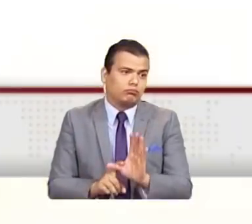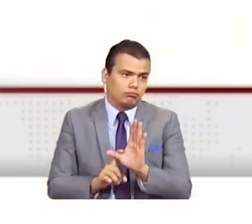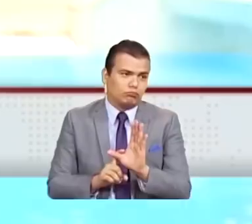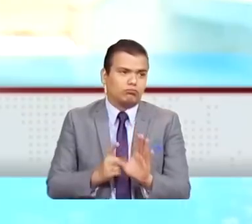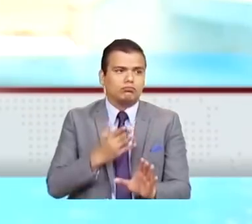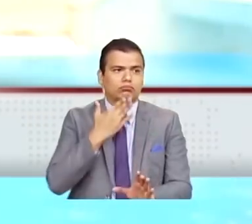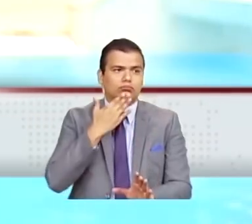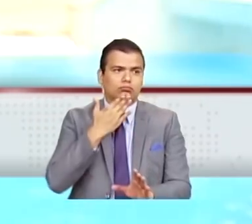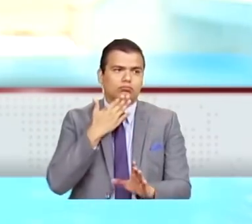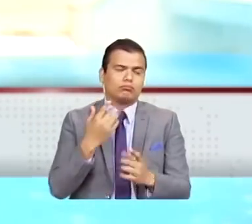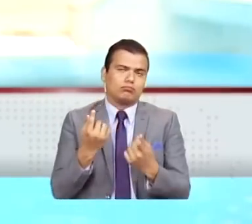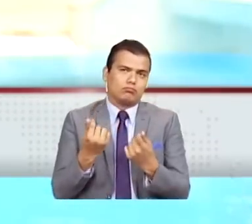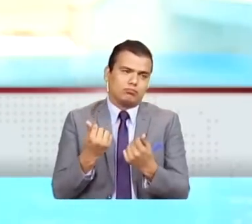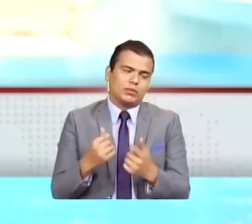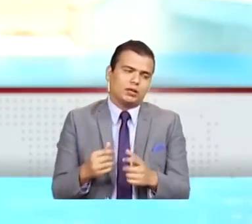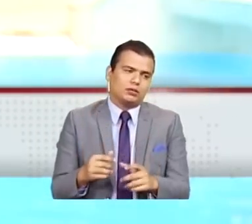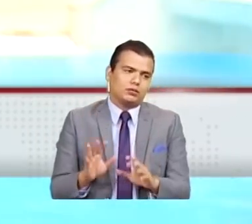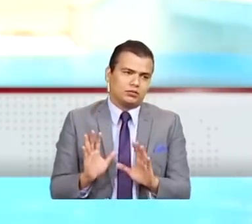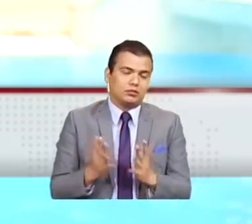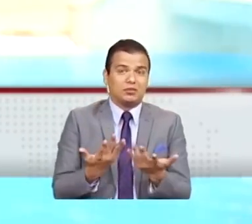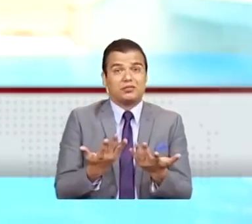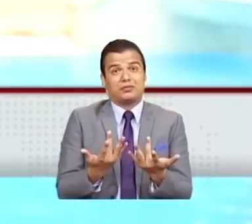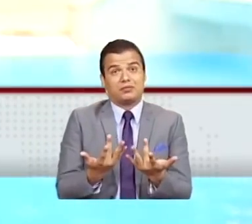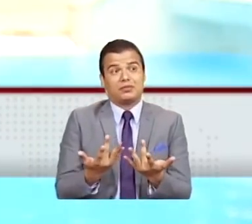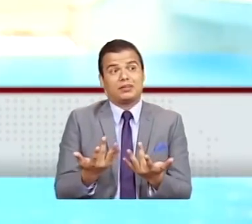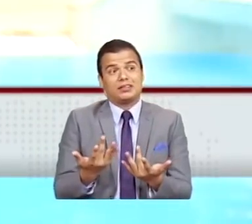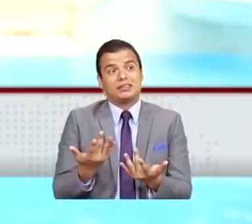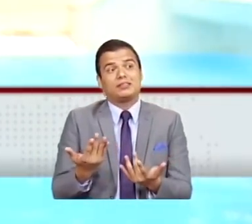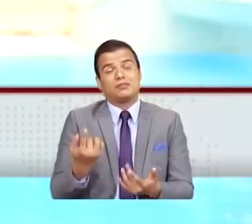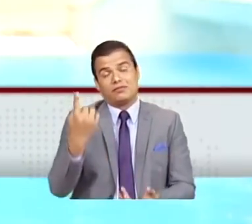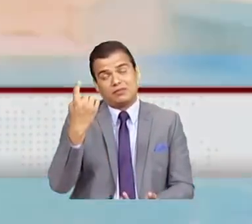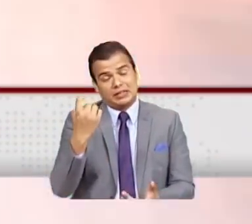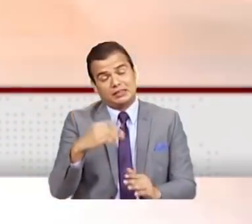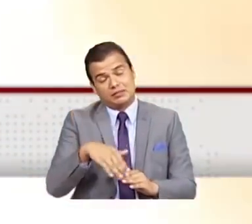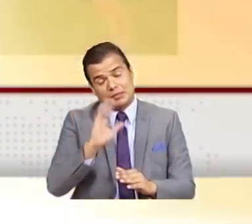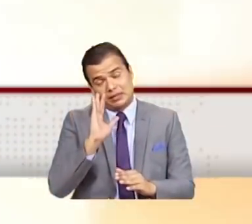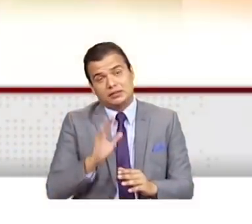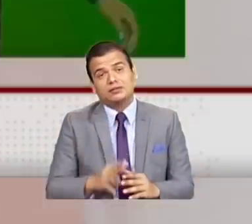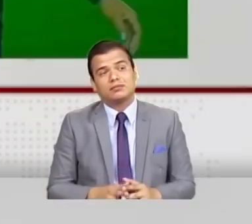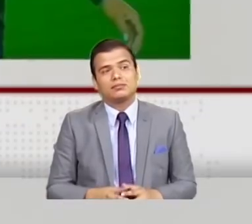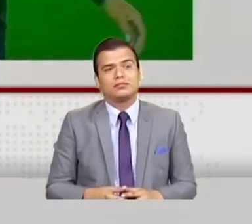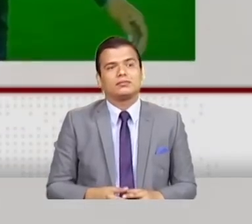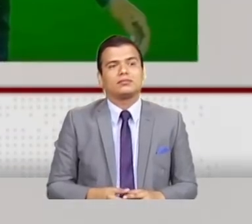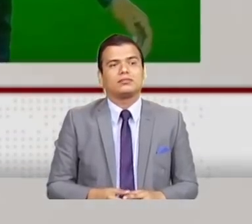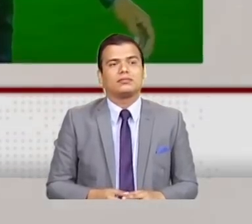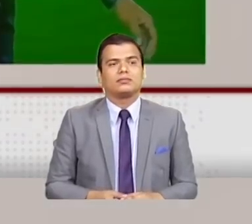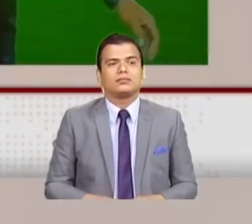mejor económicamente, pero pues aún todavía sentimos que nos falta mejorar en esa parte.